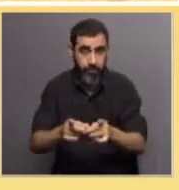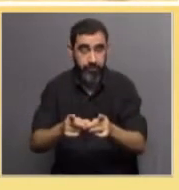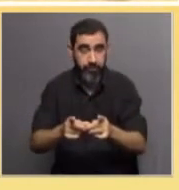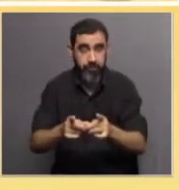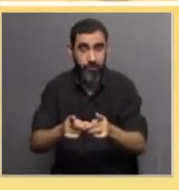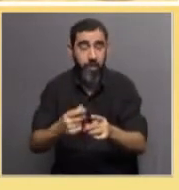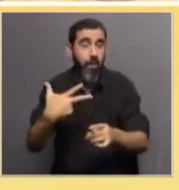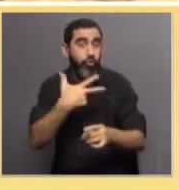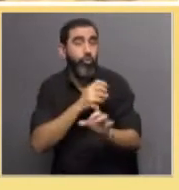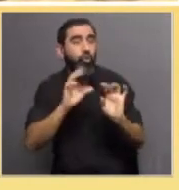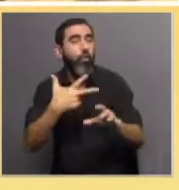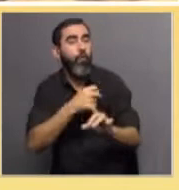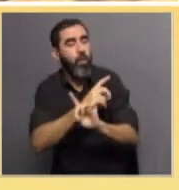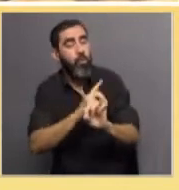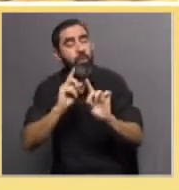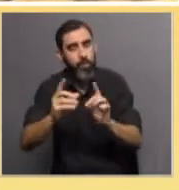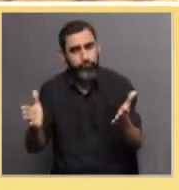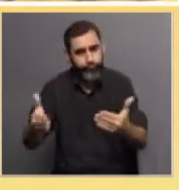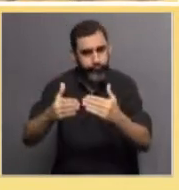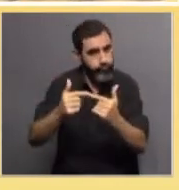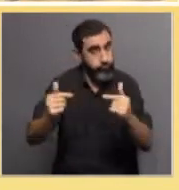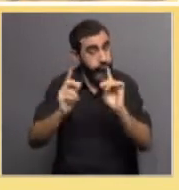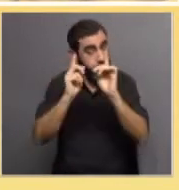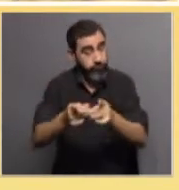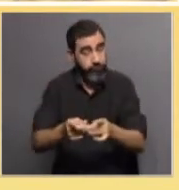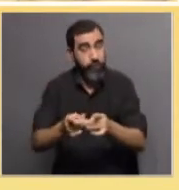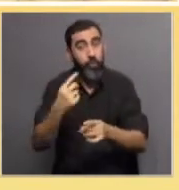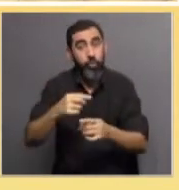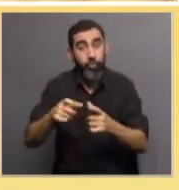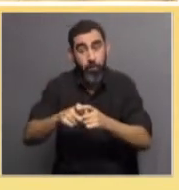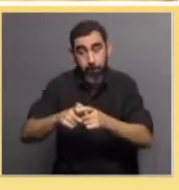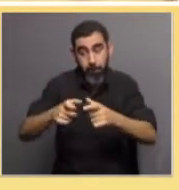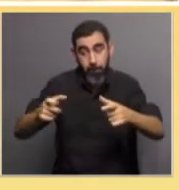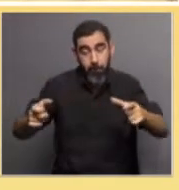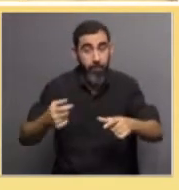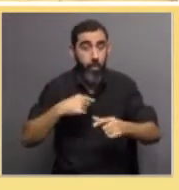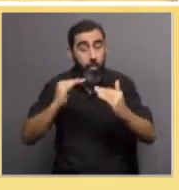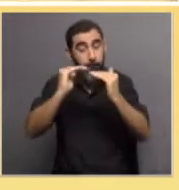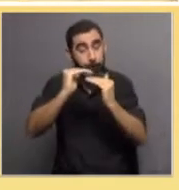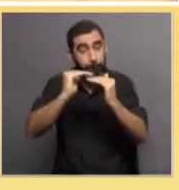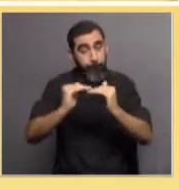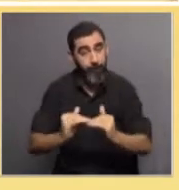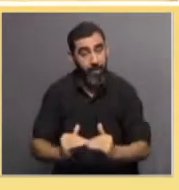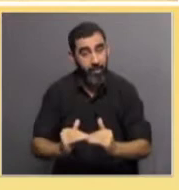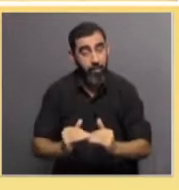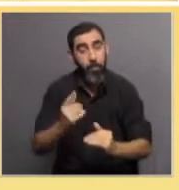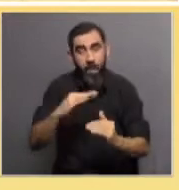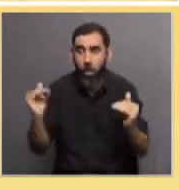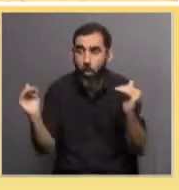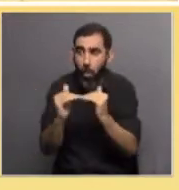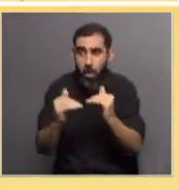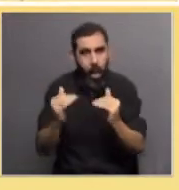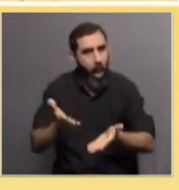El proceso de vacunación, veían cómo entonces la tasa de reproducción bajaba a pesar de que la